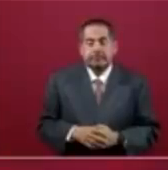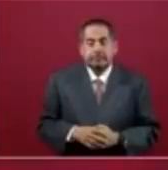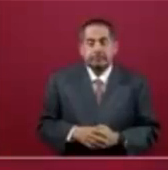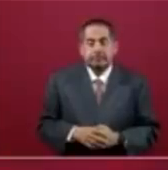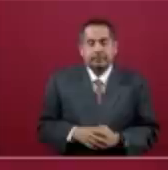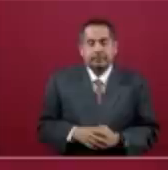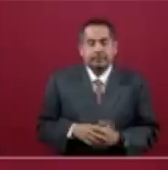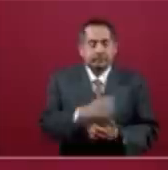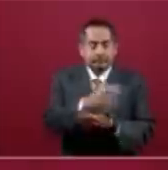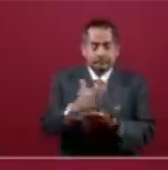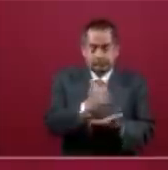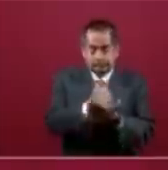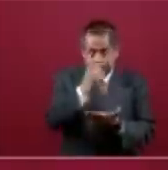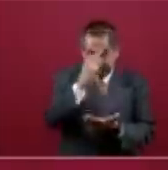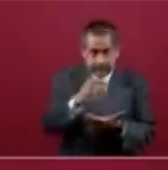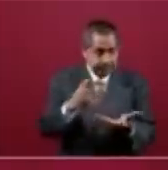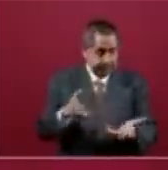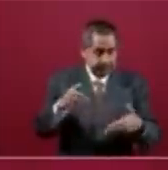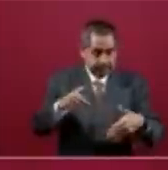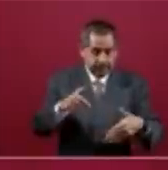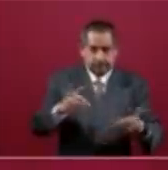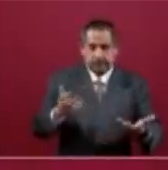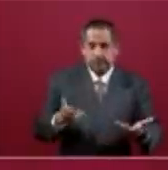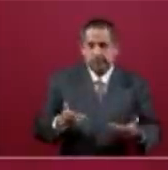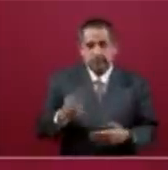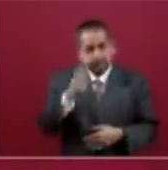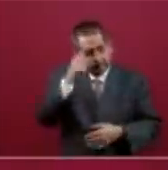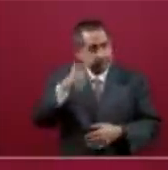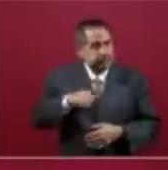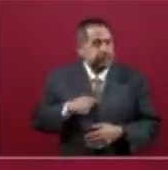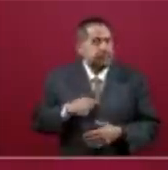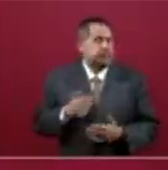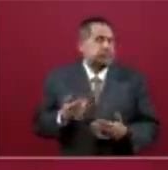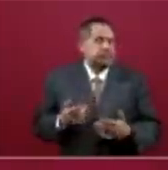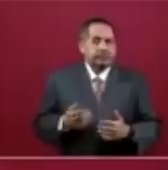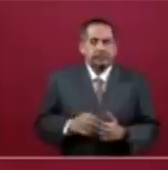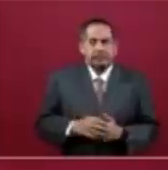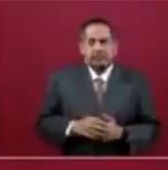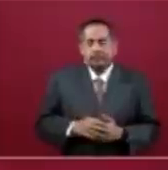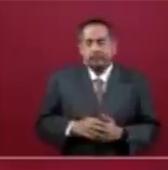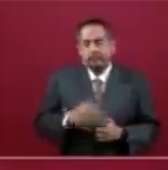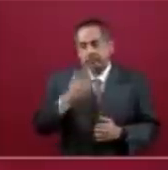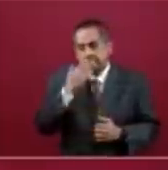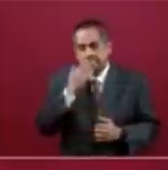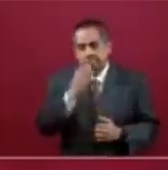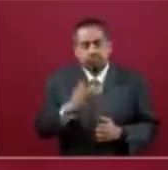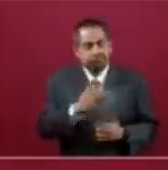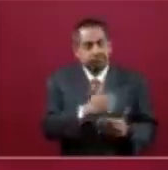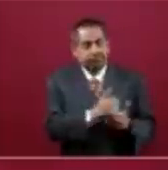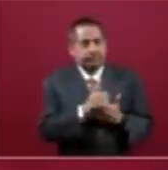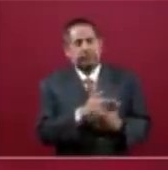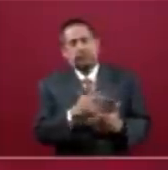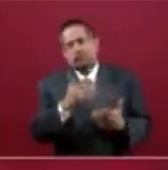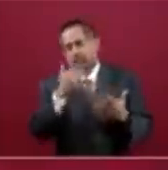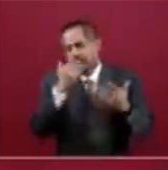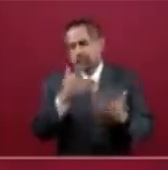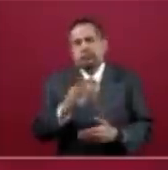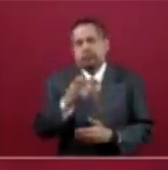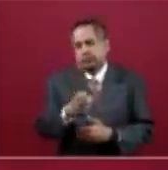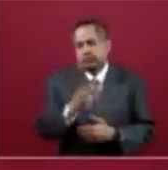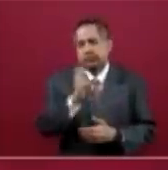la Ciudad de México, pues para mí es una gran ayuda,